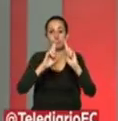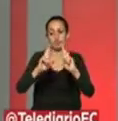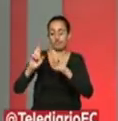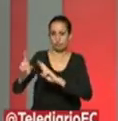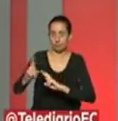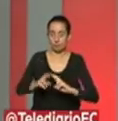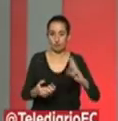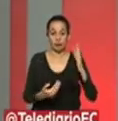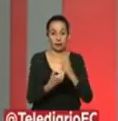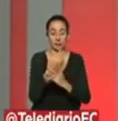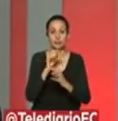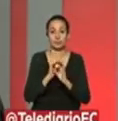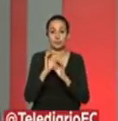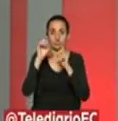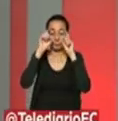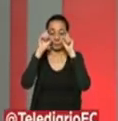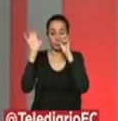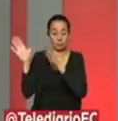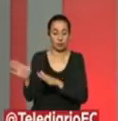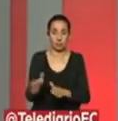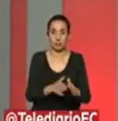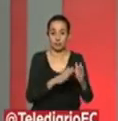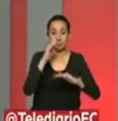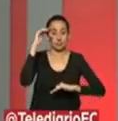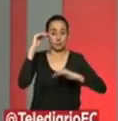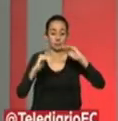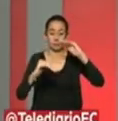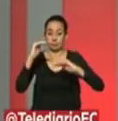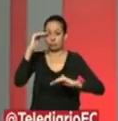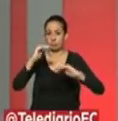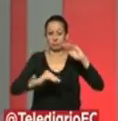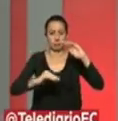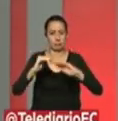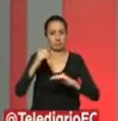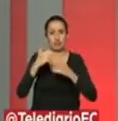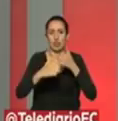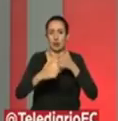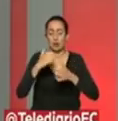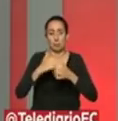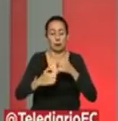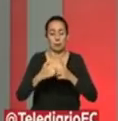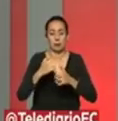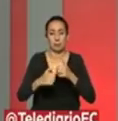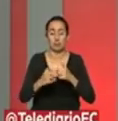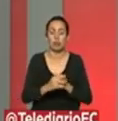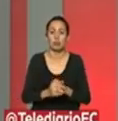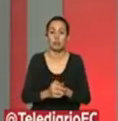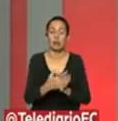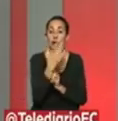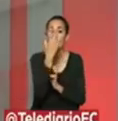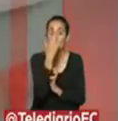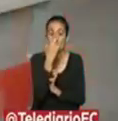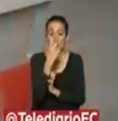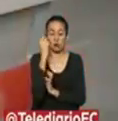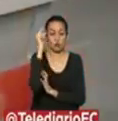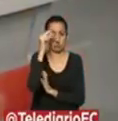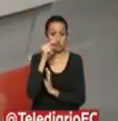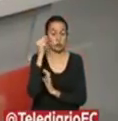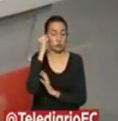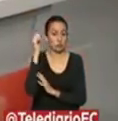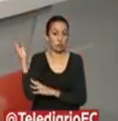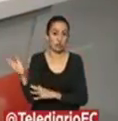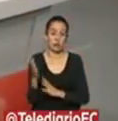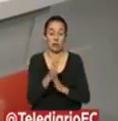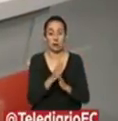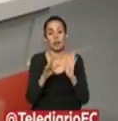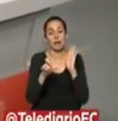nueva comisión de fiscalización. Y muchos quedaron en el limbo. Ese tema del limbo era terrible, porque son 11 los miembros de la Comisión de Fiscalización